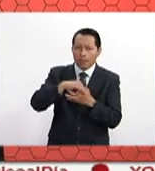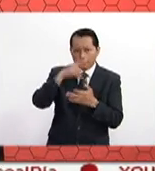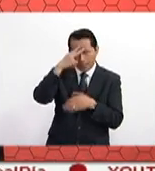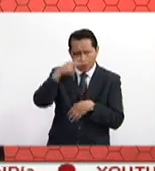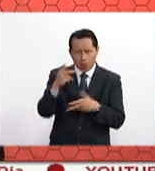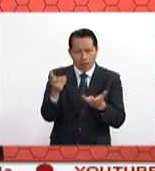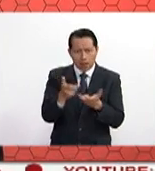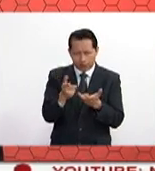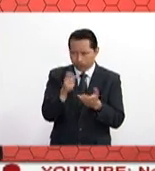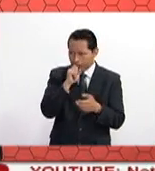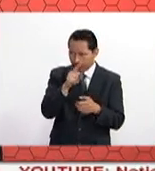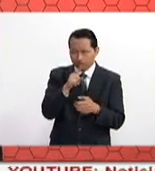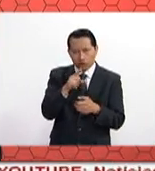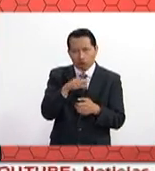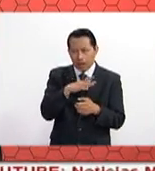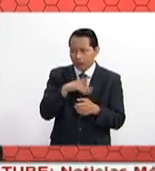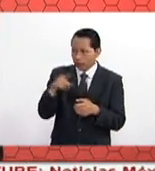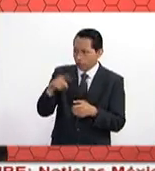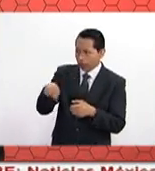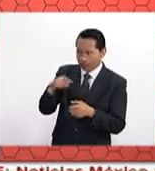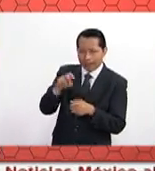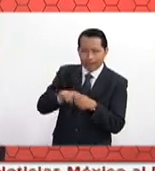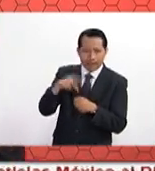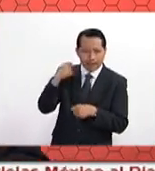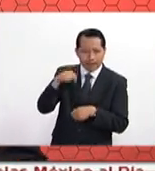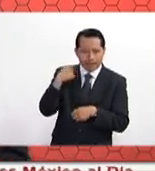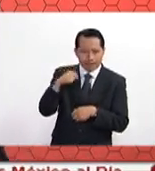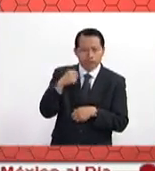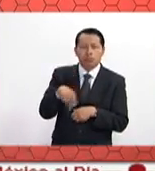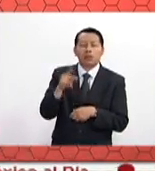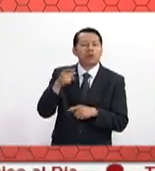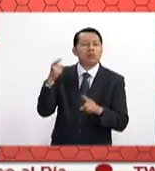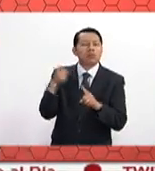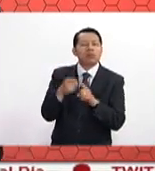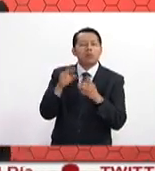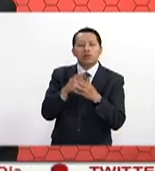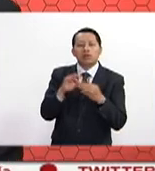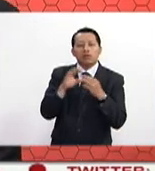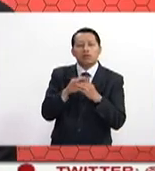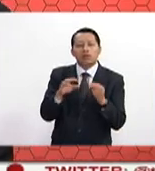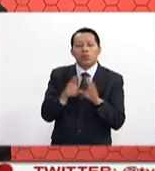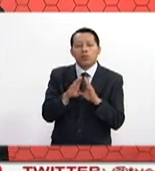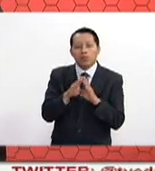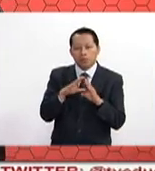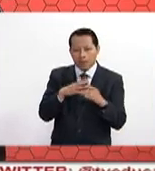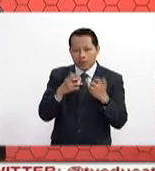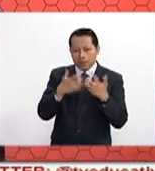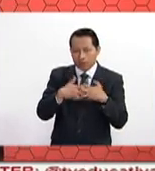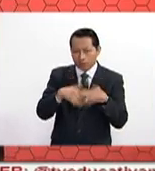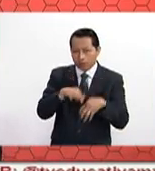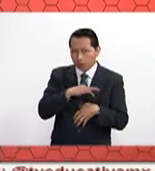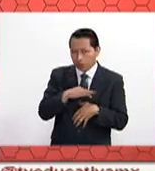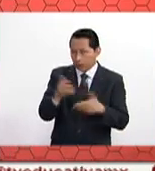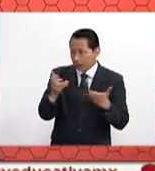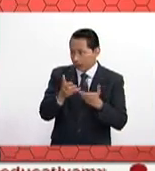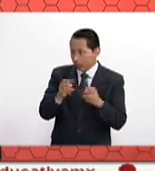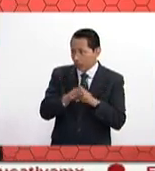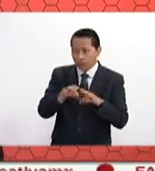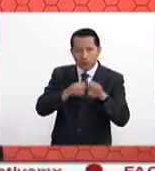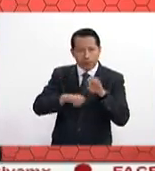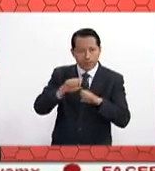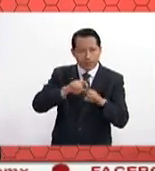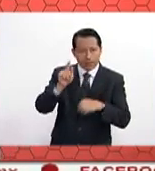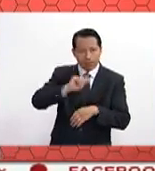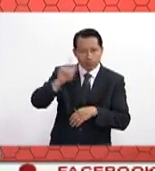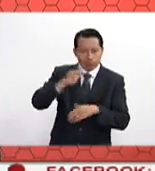con ustedes en Tabasco. Pero precisamente vamos a hablar cómo es toda esta industria, cómo se ha desarrollado como una empresa de